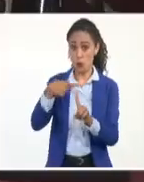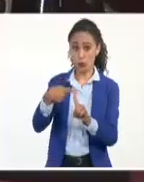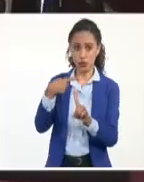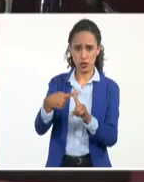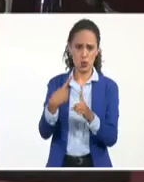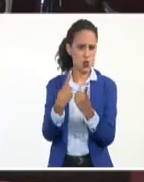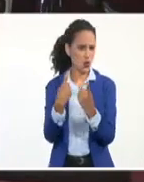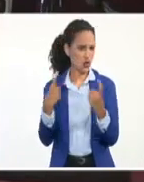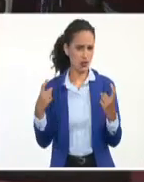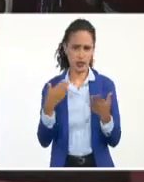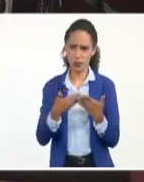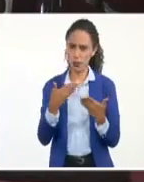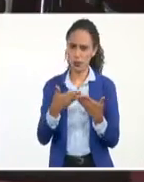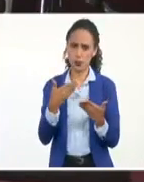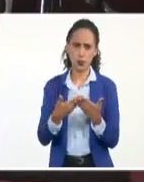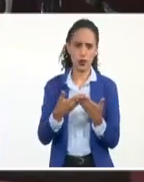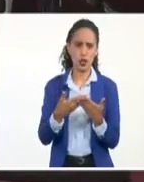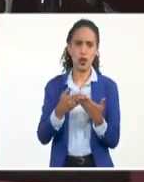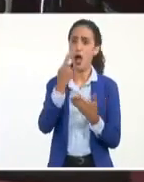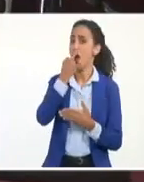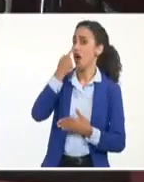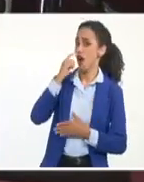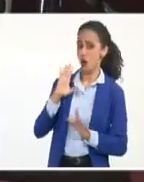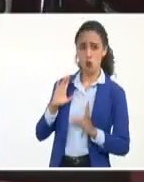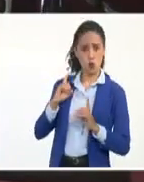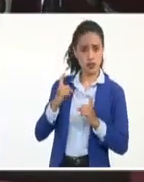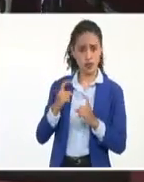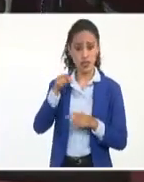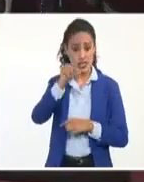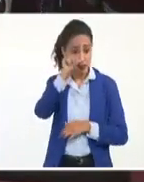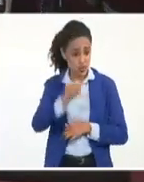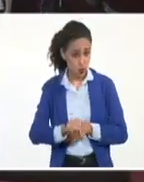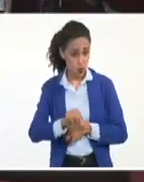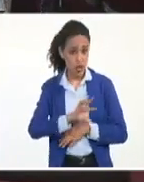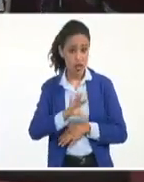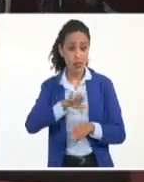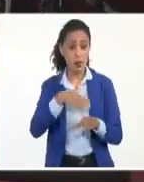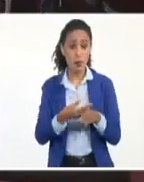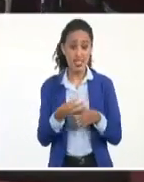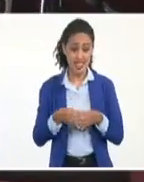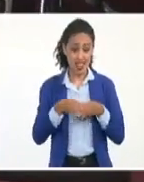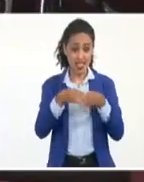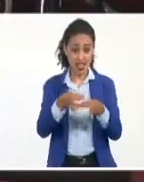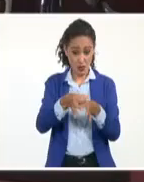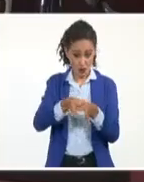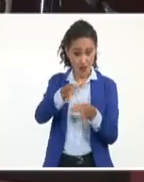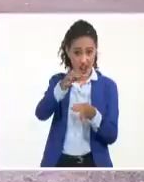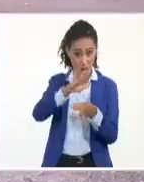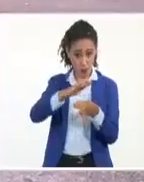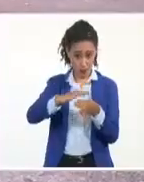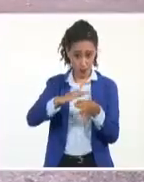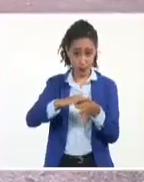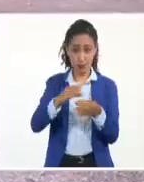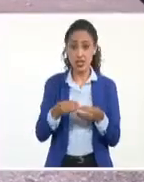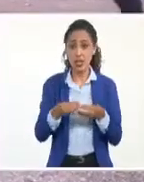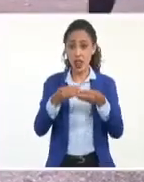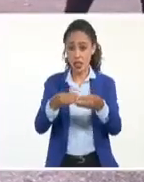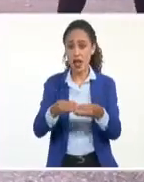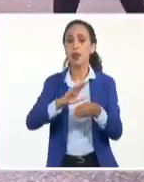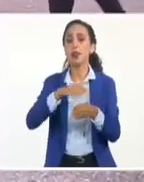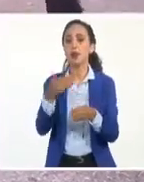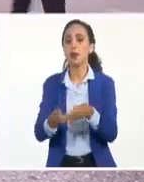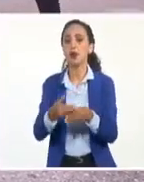se utiliza el nasanferón, se le da su frasco y se traslada a un centro de atención a